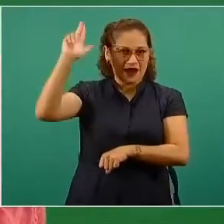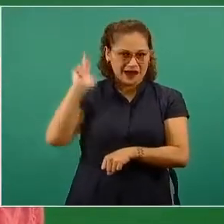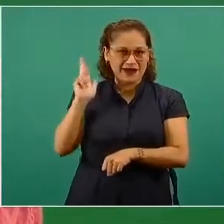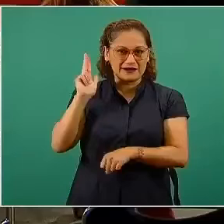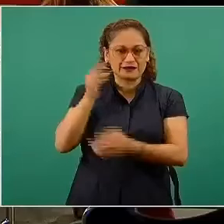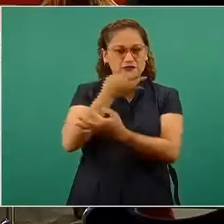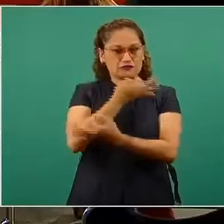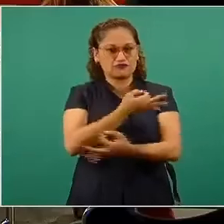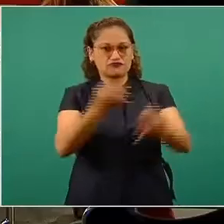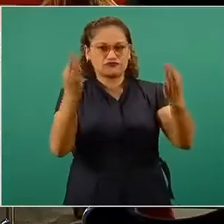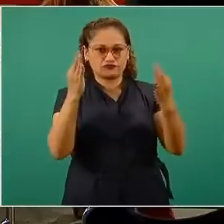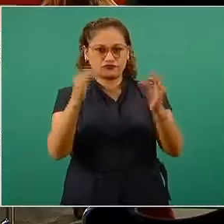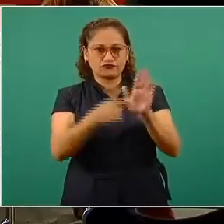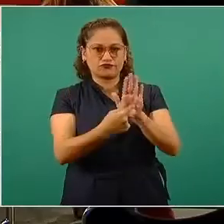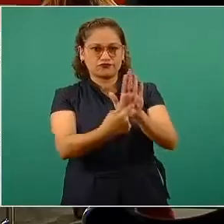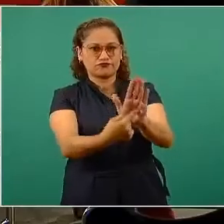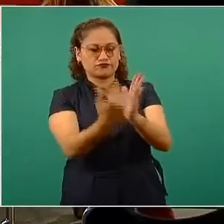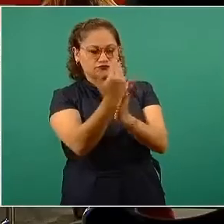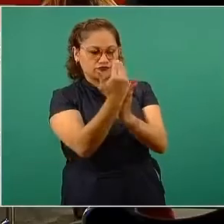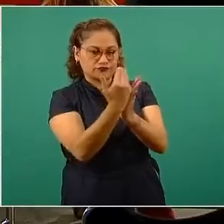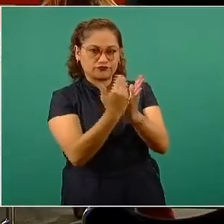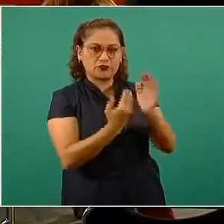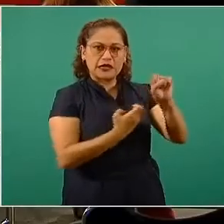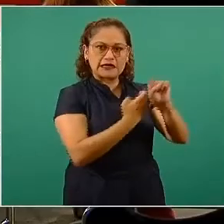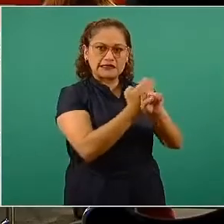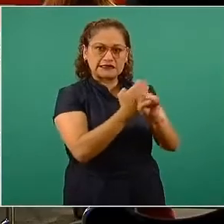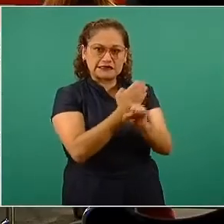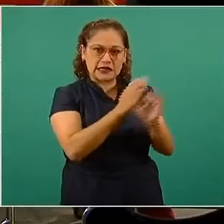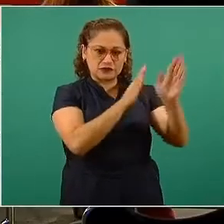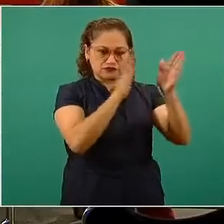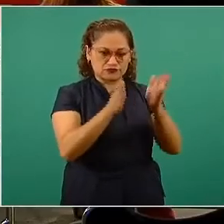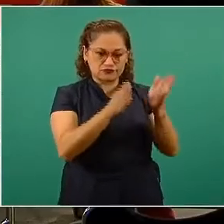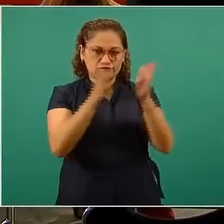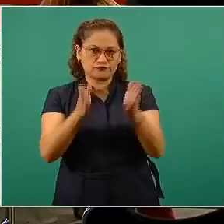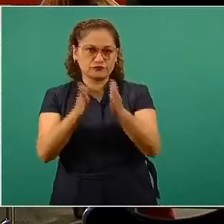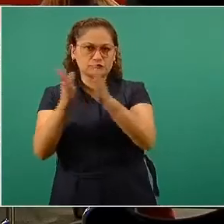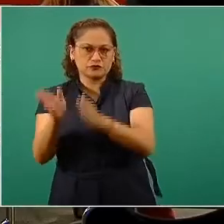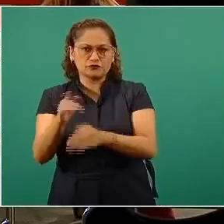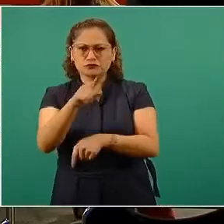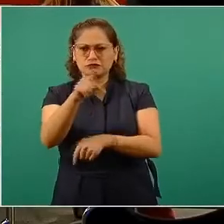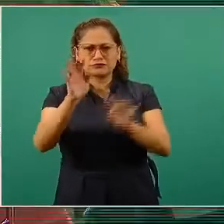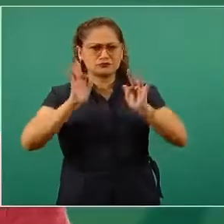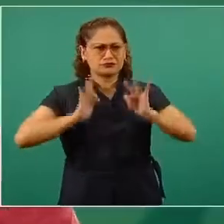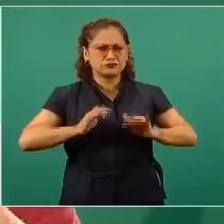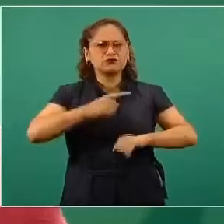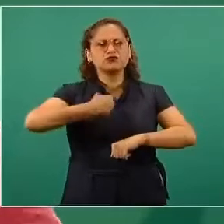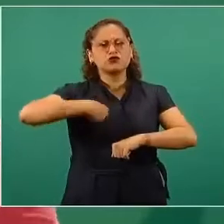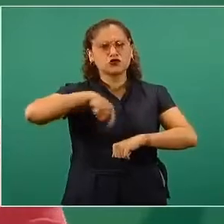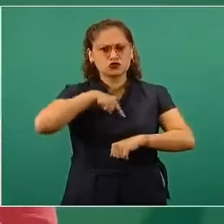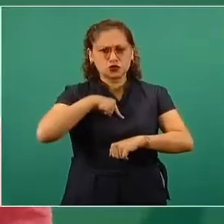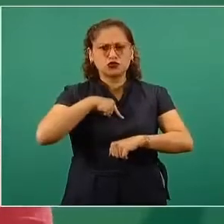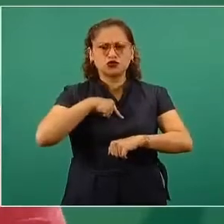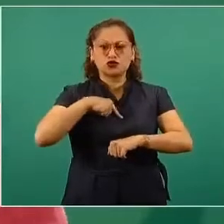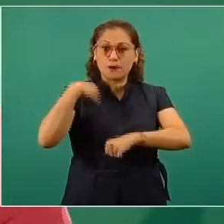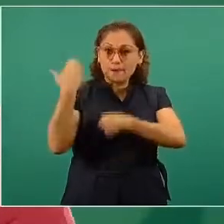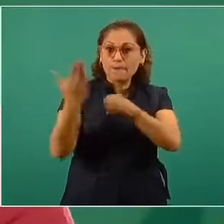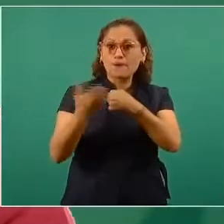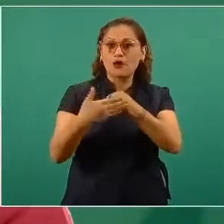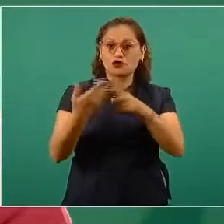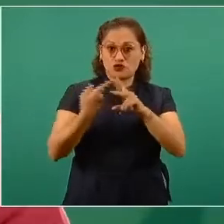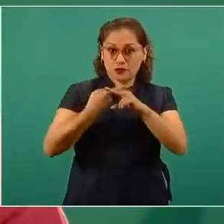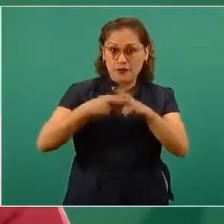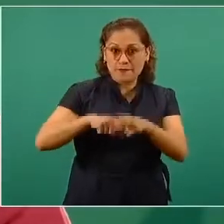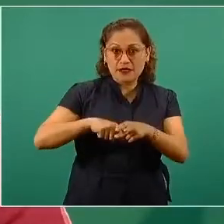anterior, cuáles son esas entidades federativas. Estaremos poniendo recordatorios cada vez que empiece el bloque de otro grupo